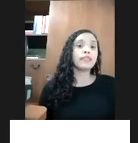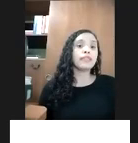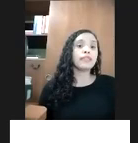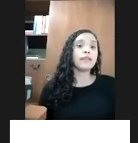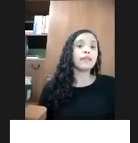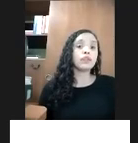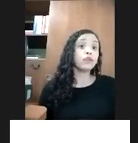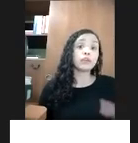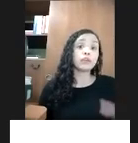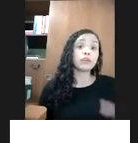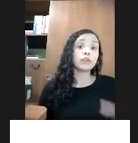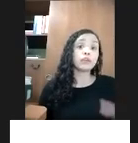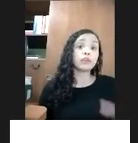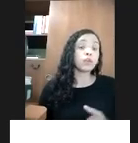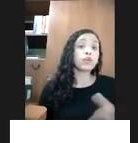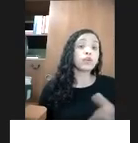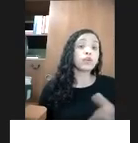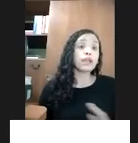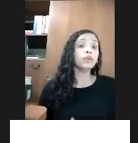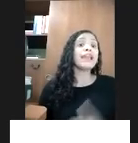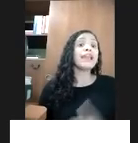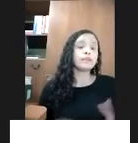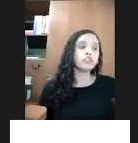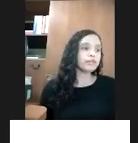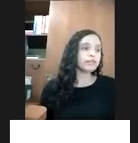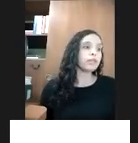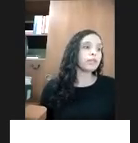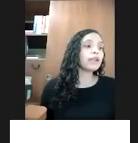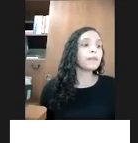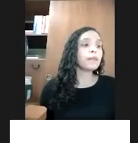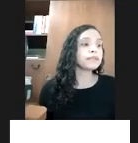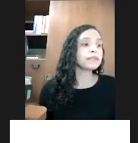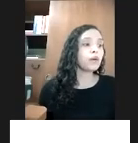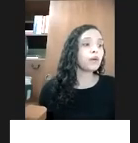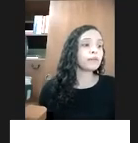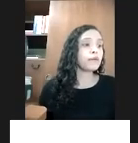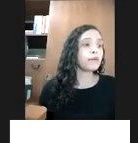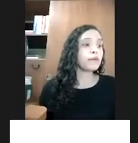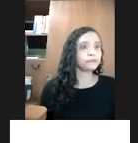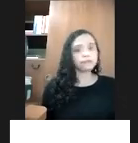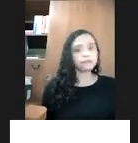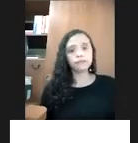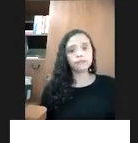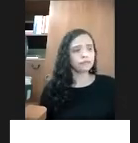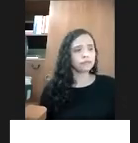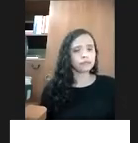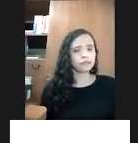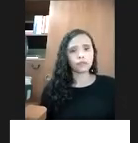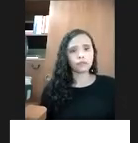los servicios públicos, la salud, la alimentación, y seguimos. Yani, podemos pasar la otra, por favor.